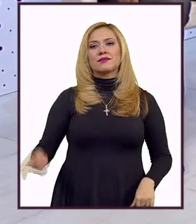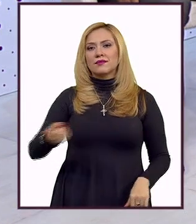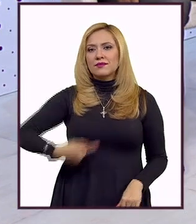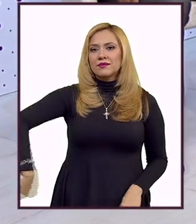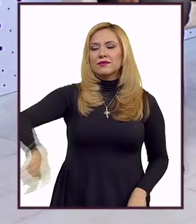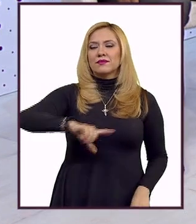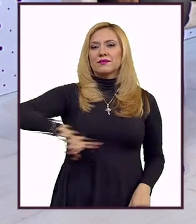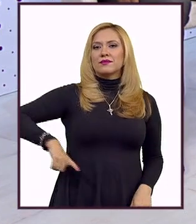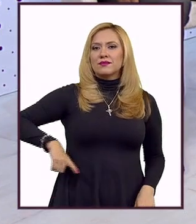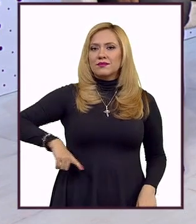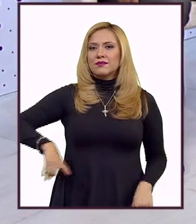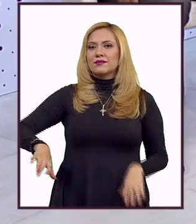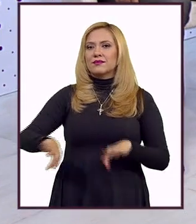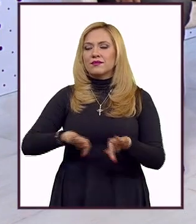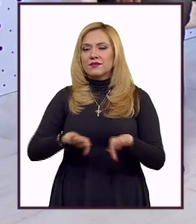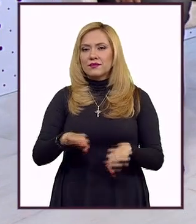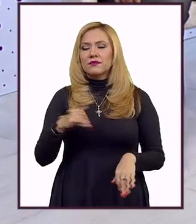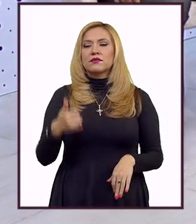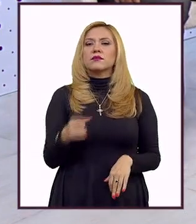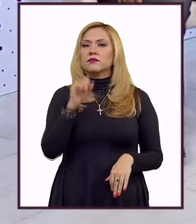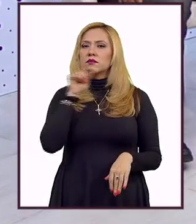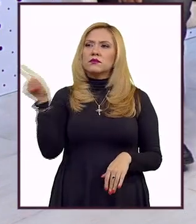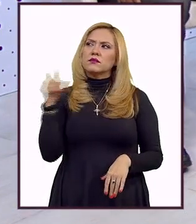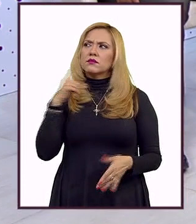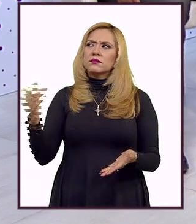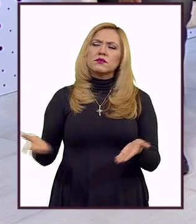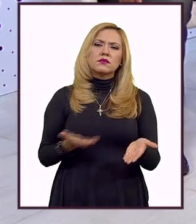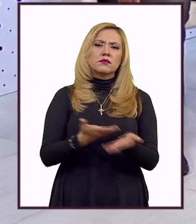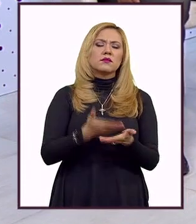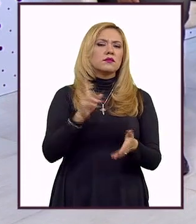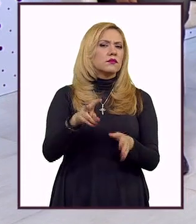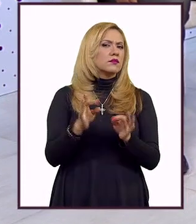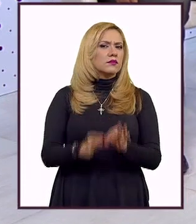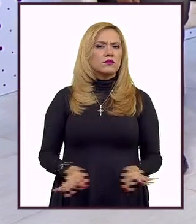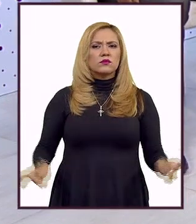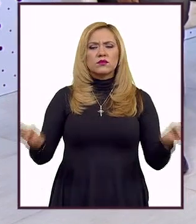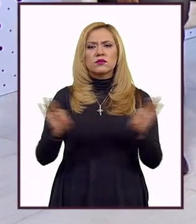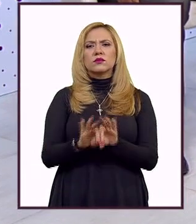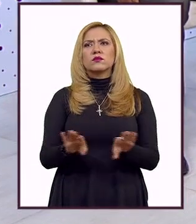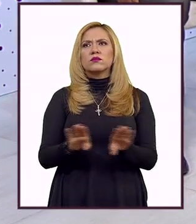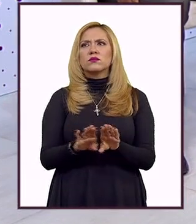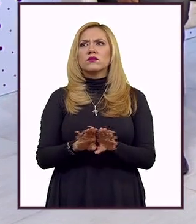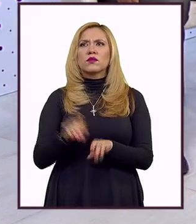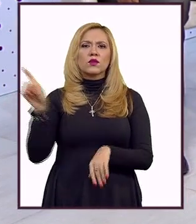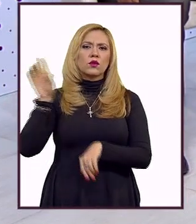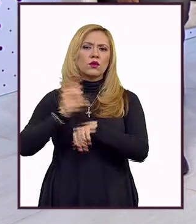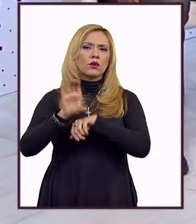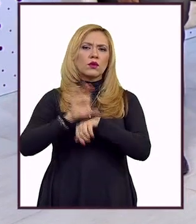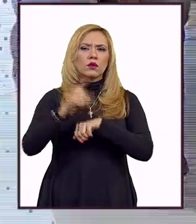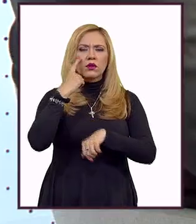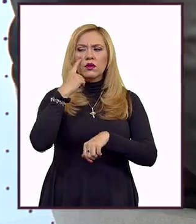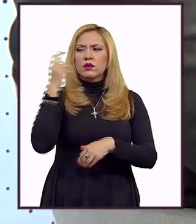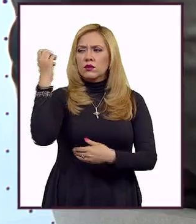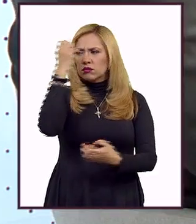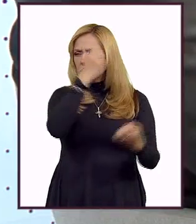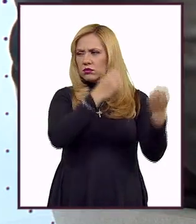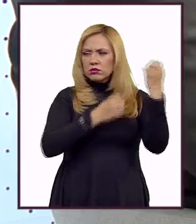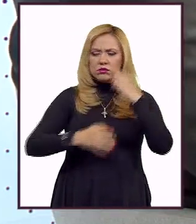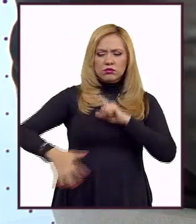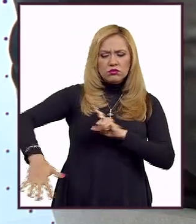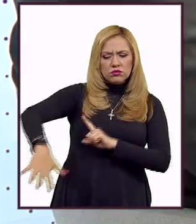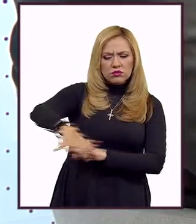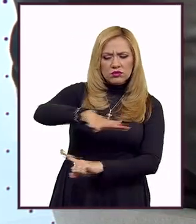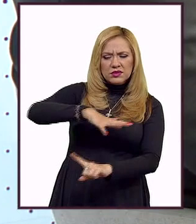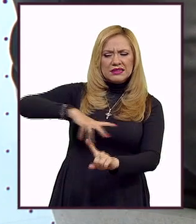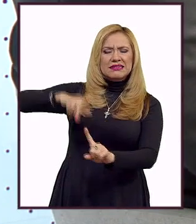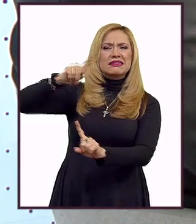servidores públicos. Y también relacionado a lo que plantea Guillermo, creo que es muy importante y en Colombia se ha hecho mucho, es el análisis de contexto, ¿no? ¿En qué